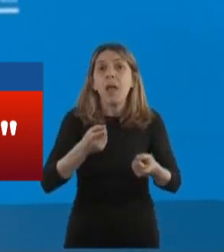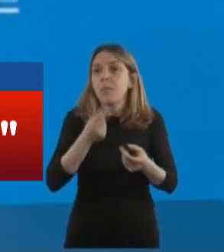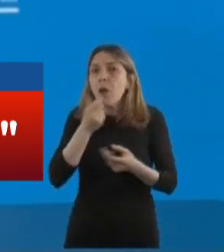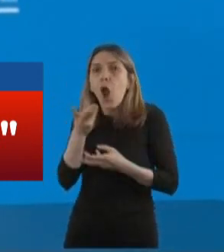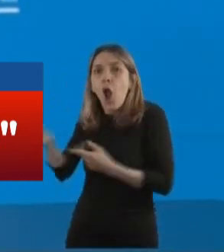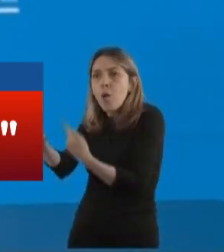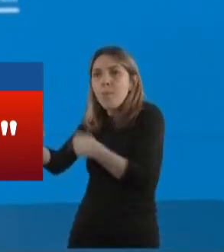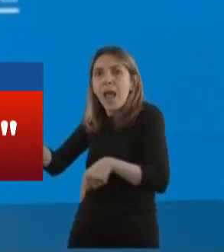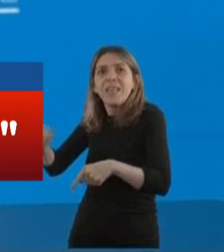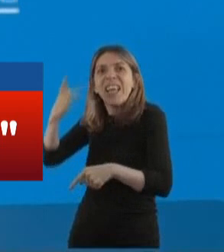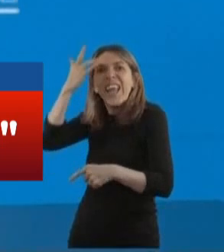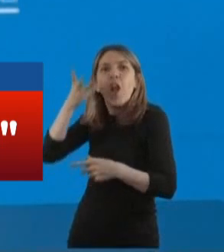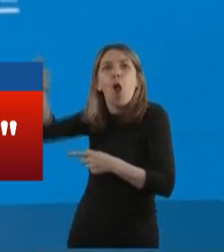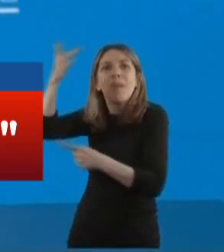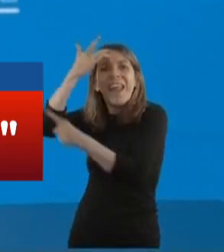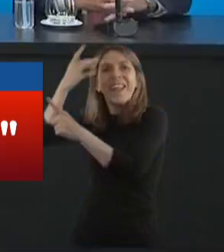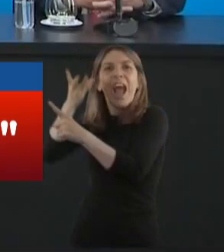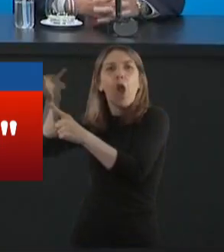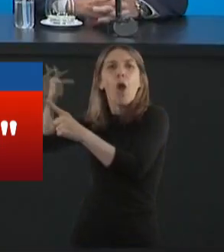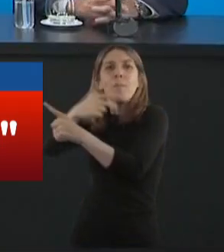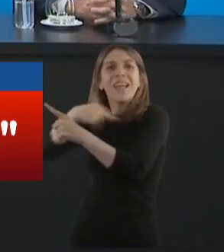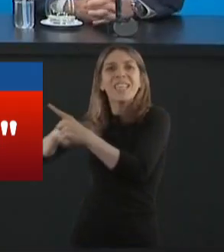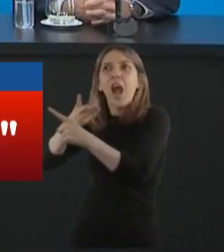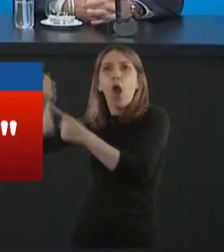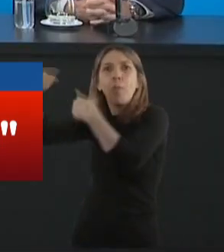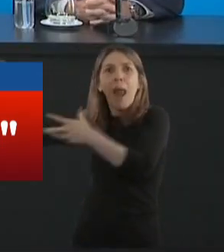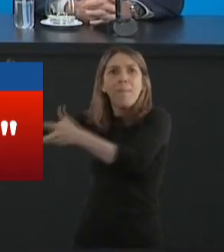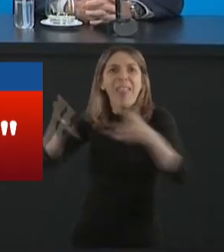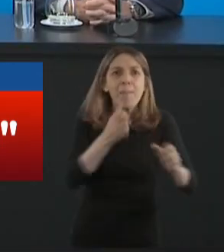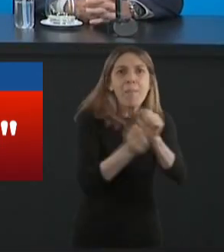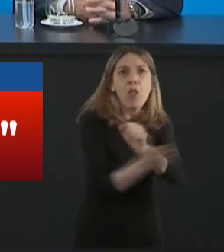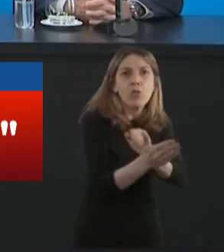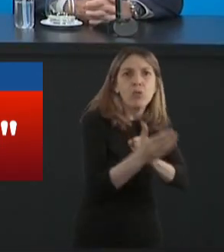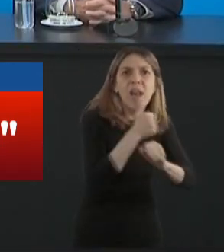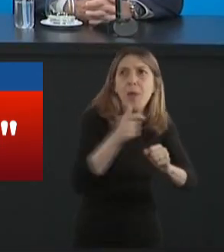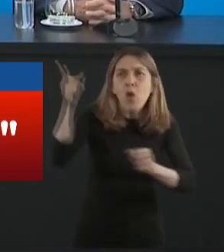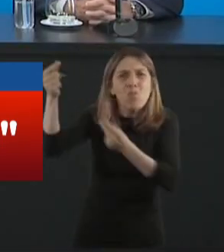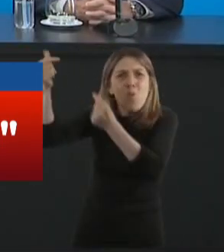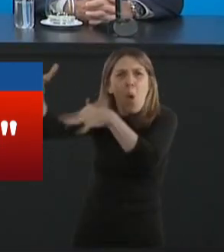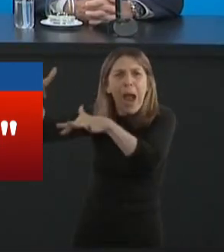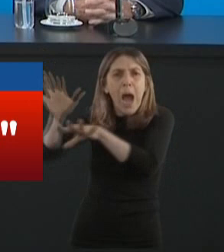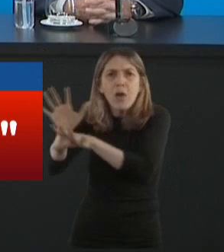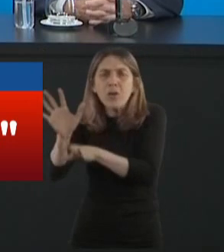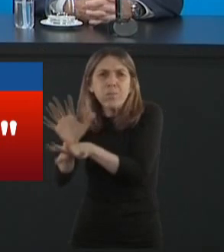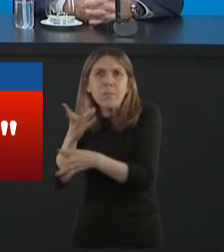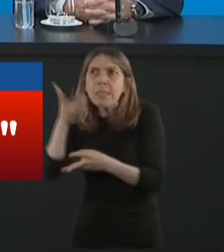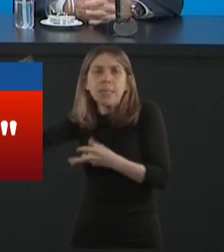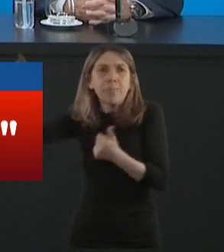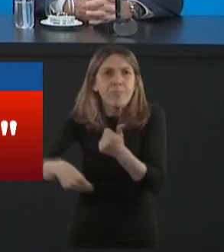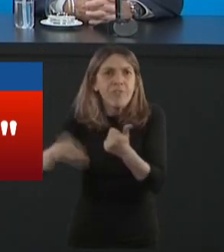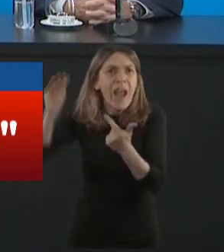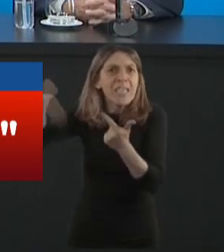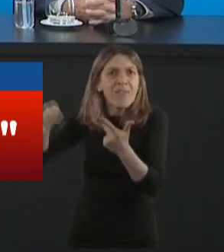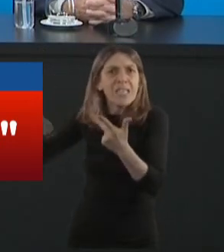primas, porque vienen de India o China, y los costos aumentaron, que no se conseguían. Así que no